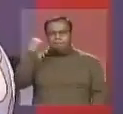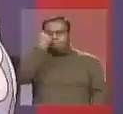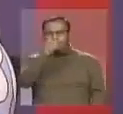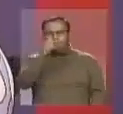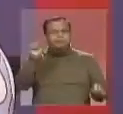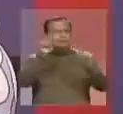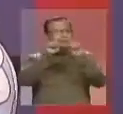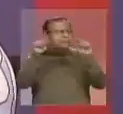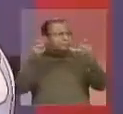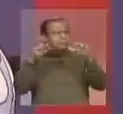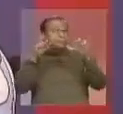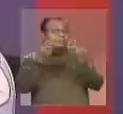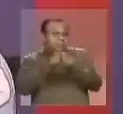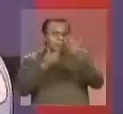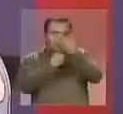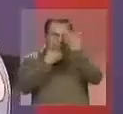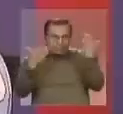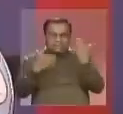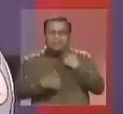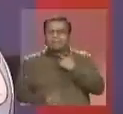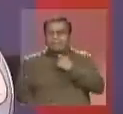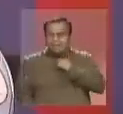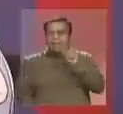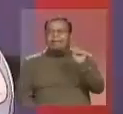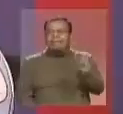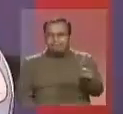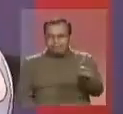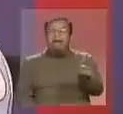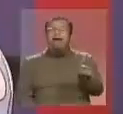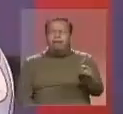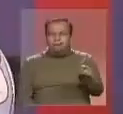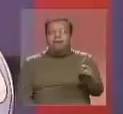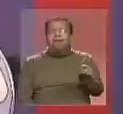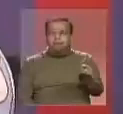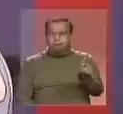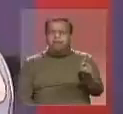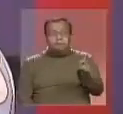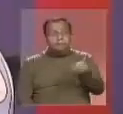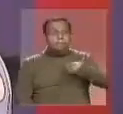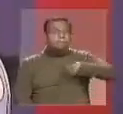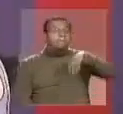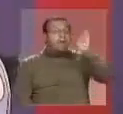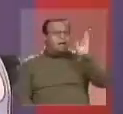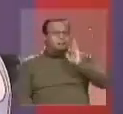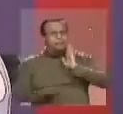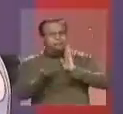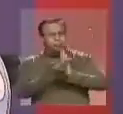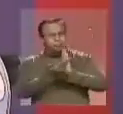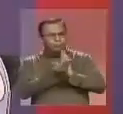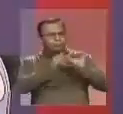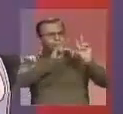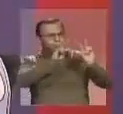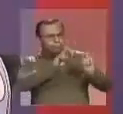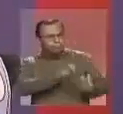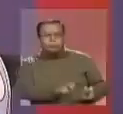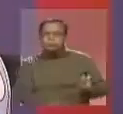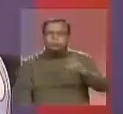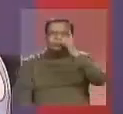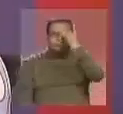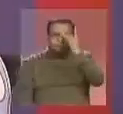Este tema del conflicto armado es uno de mis favoritos y es uno de los que quizás más he estudiado,